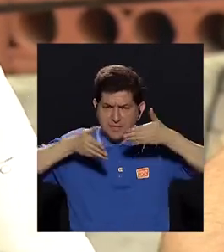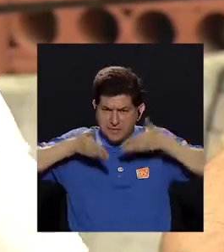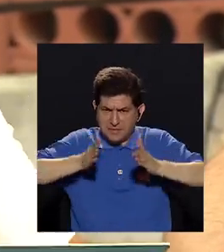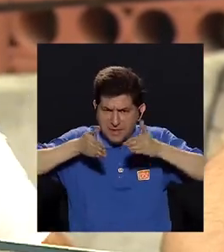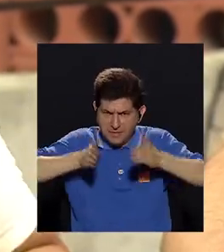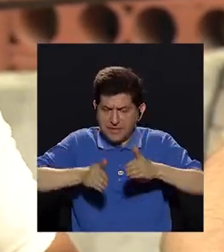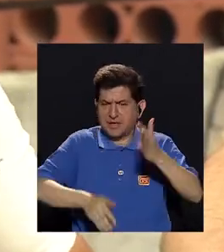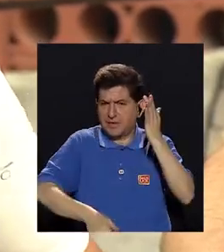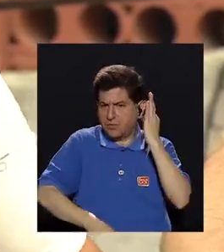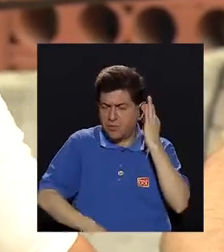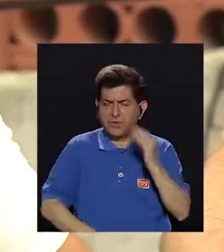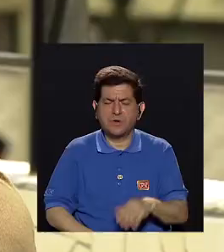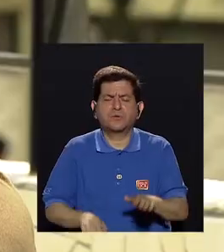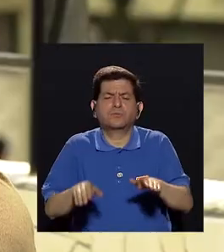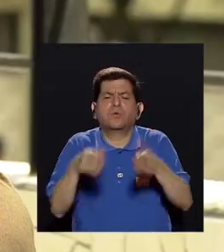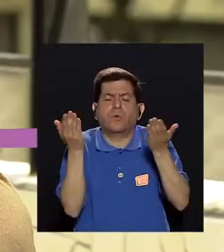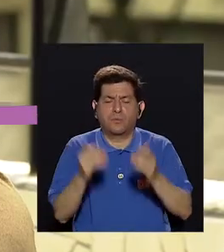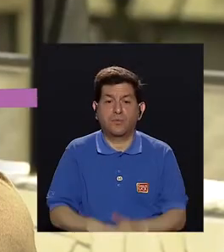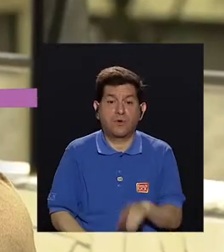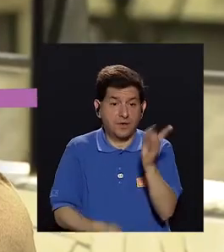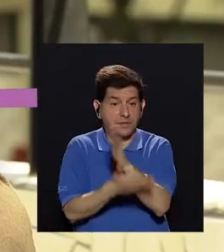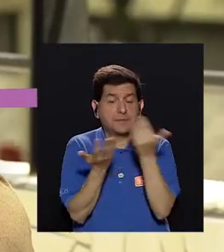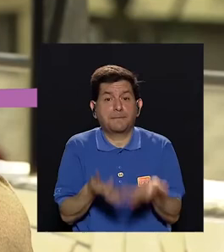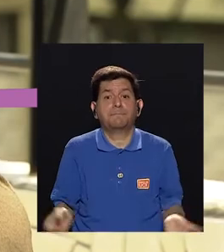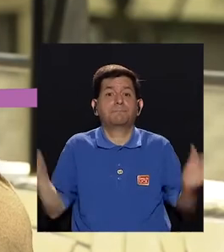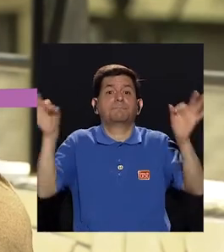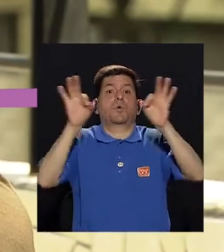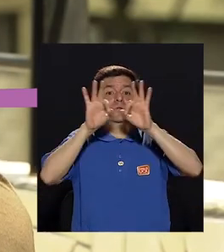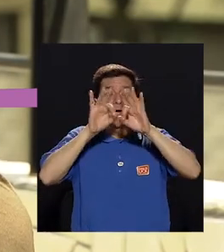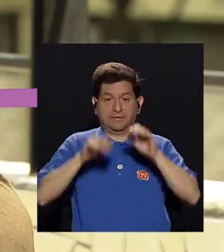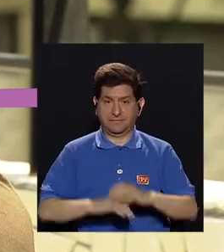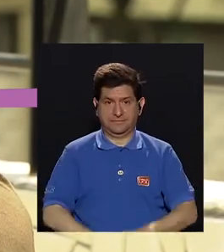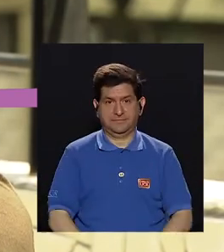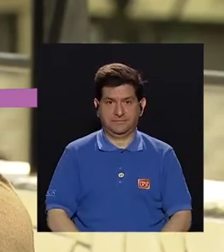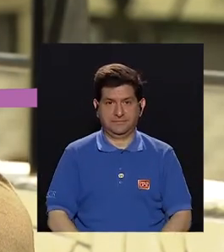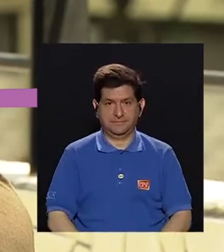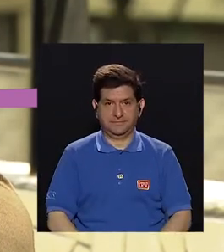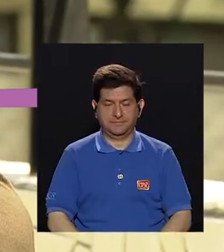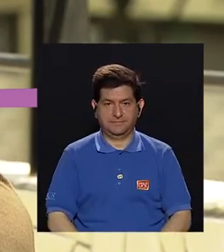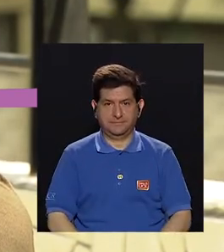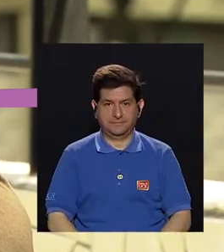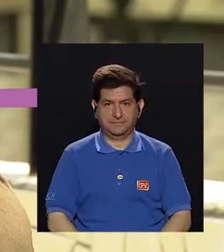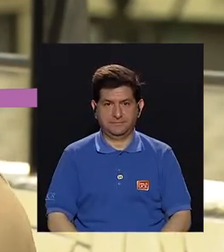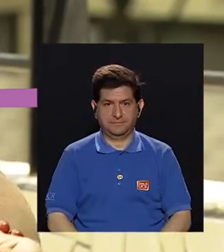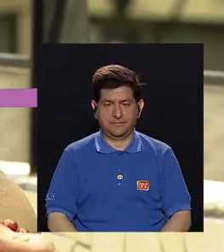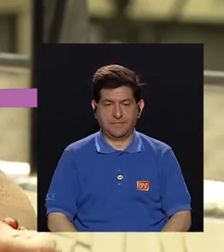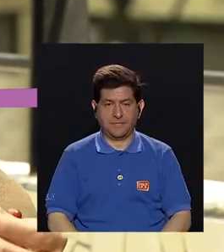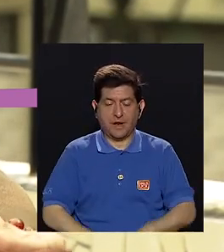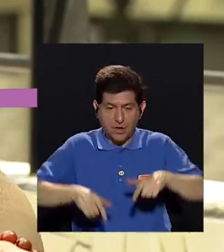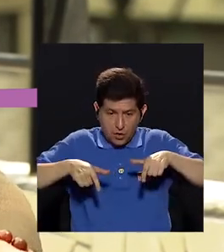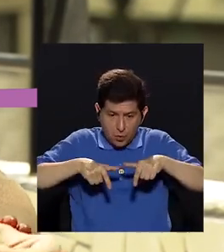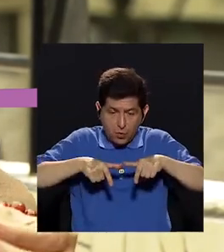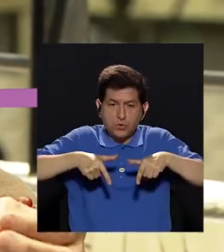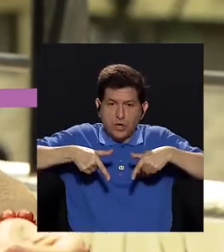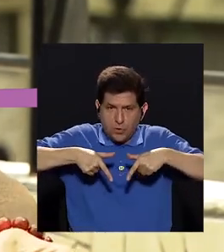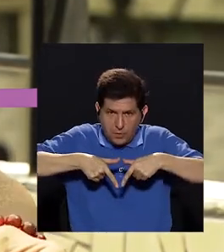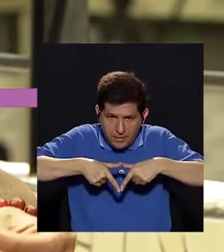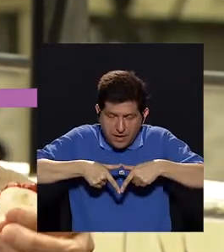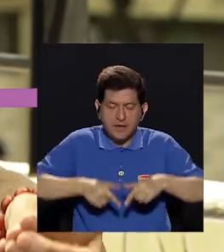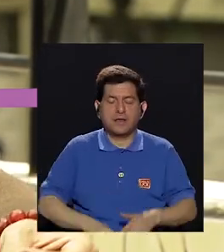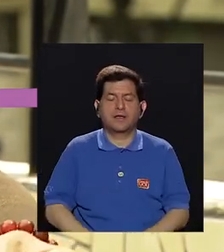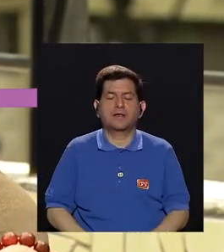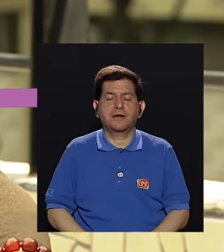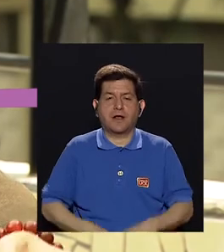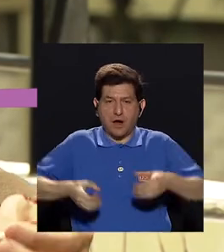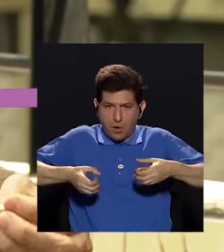sistema reproductor? Okay. Mira, ese es un punto importante porque al estar el útero, la vagina,